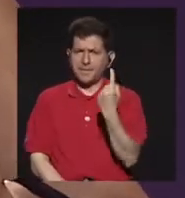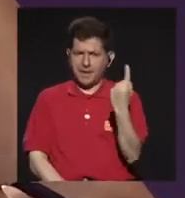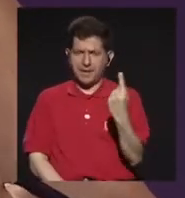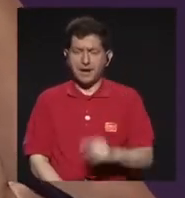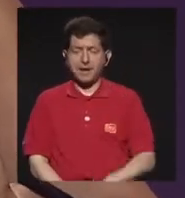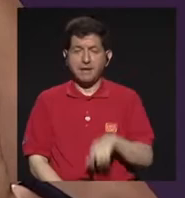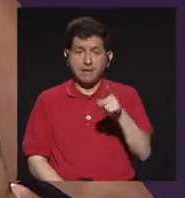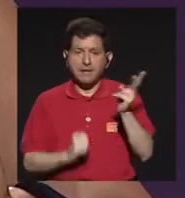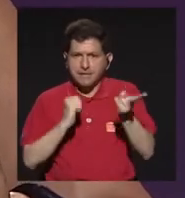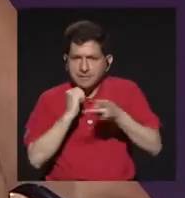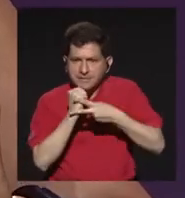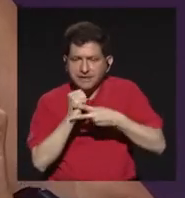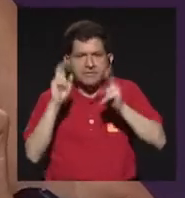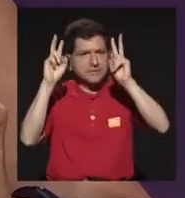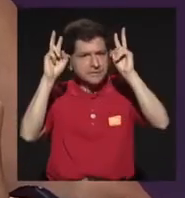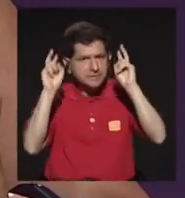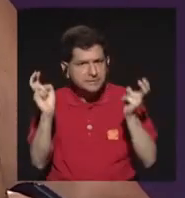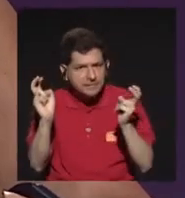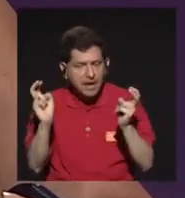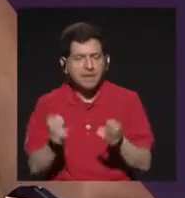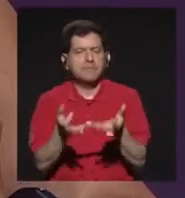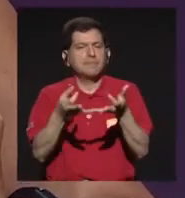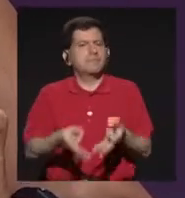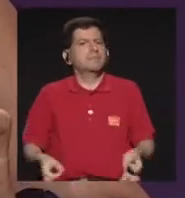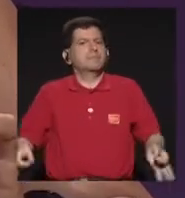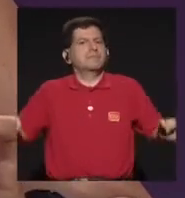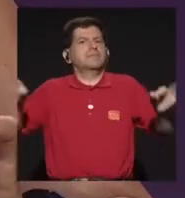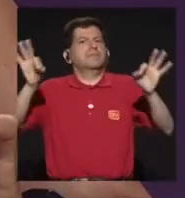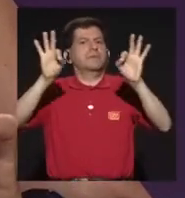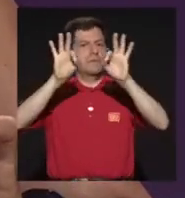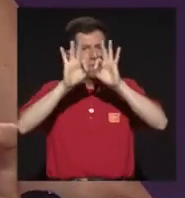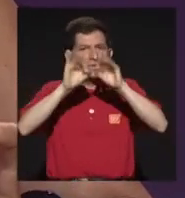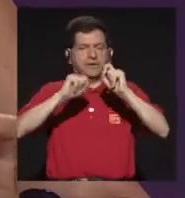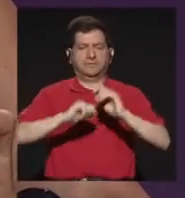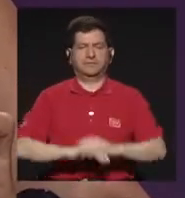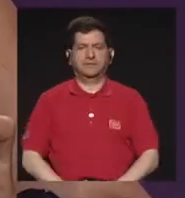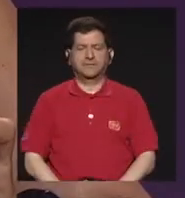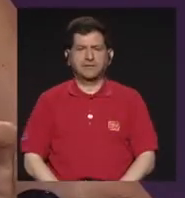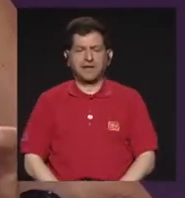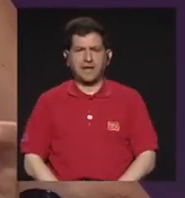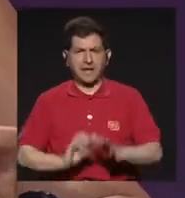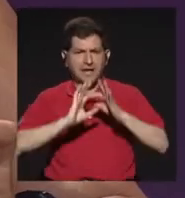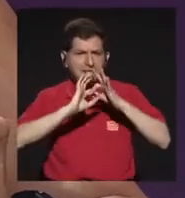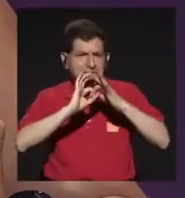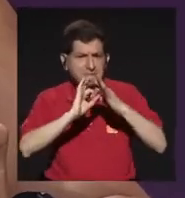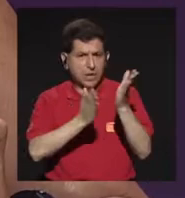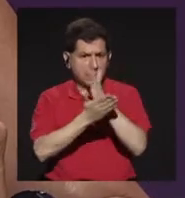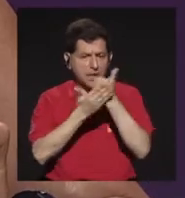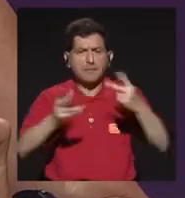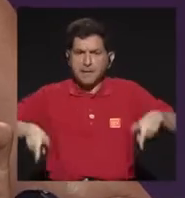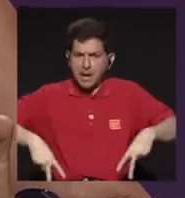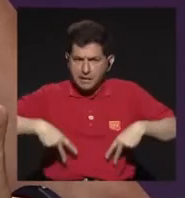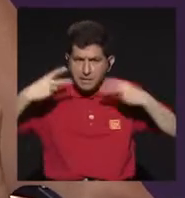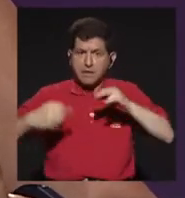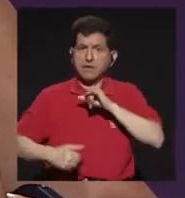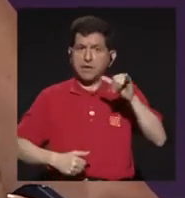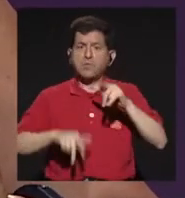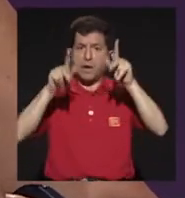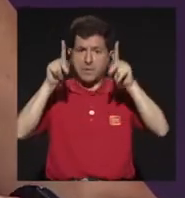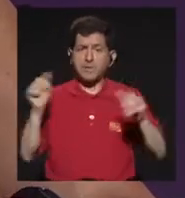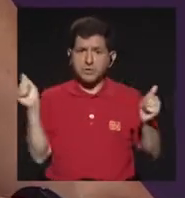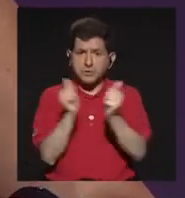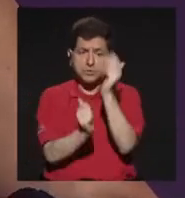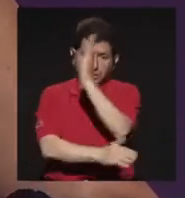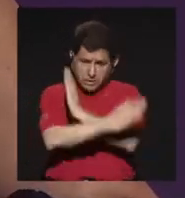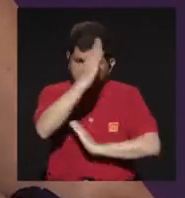en esta oportunidad con un tema de trascendental importancia. La sexualidad es parte de la vida también para las